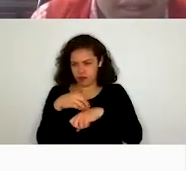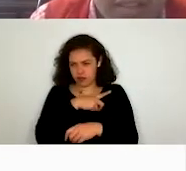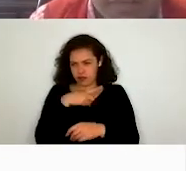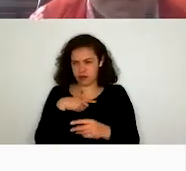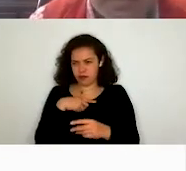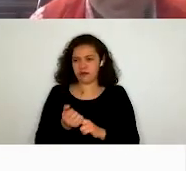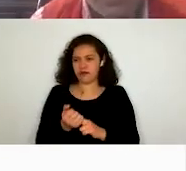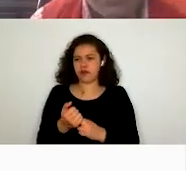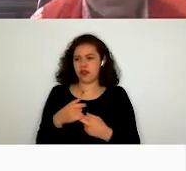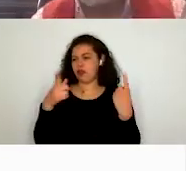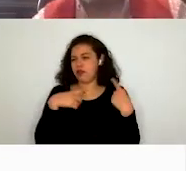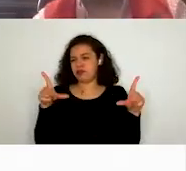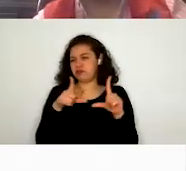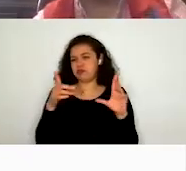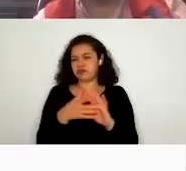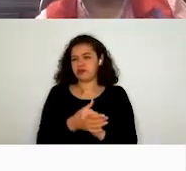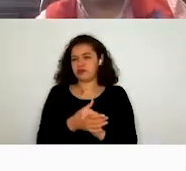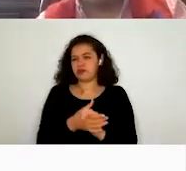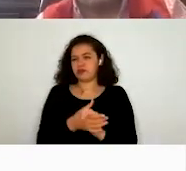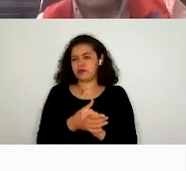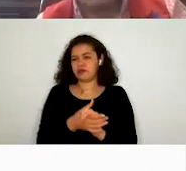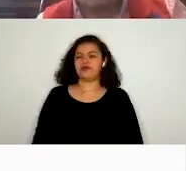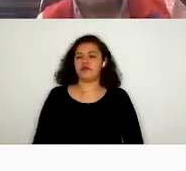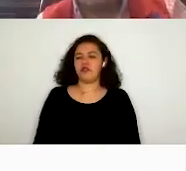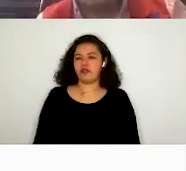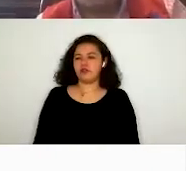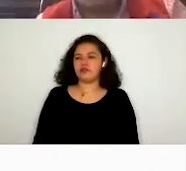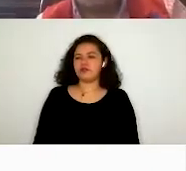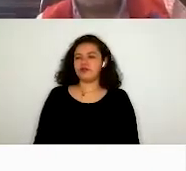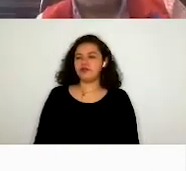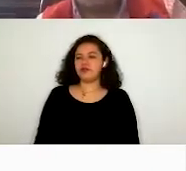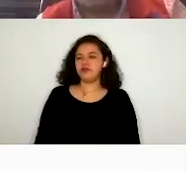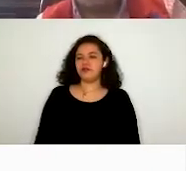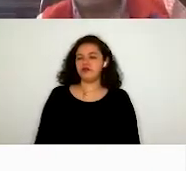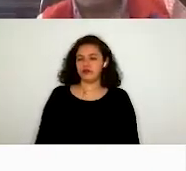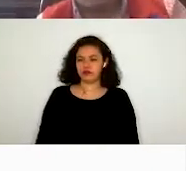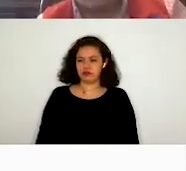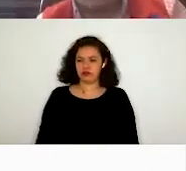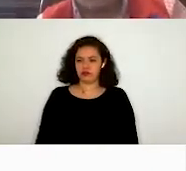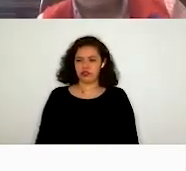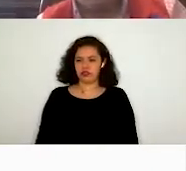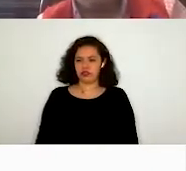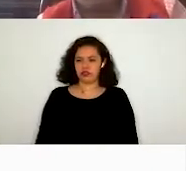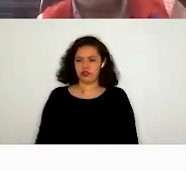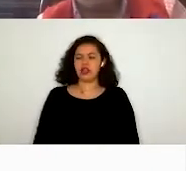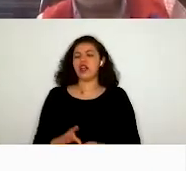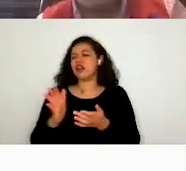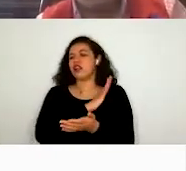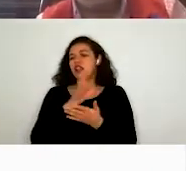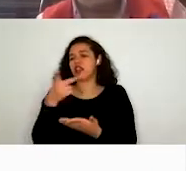Y listo. Además de esto, nosotros debemos de anexar un organigrama